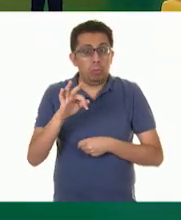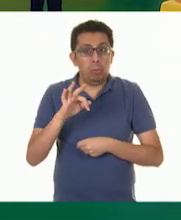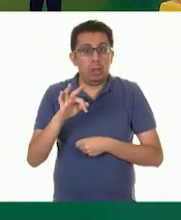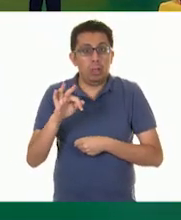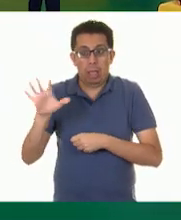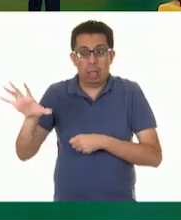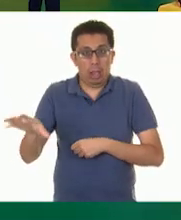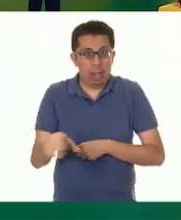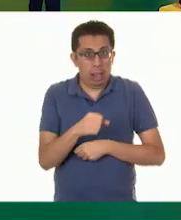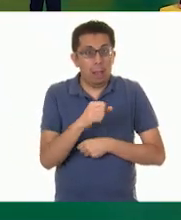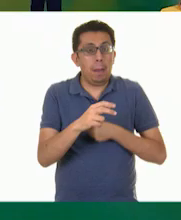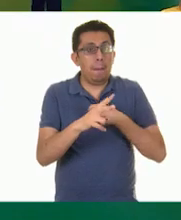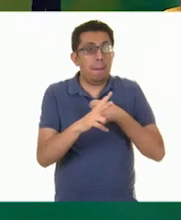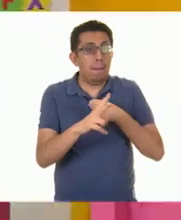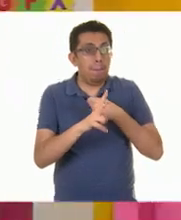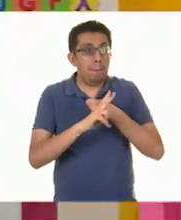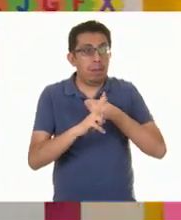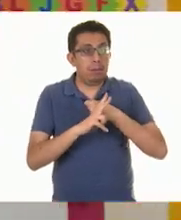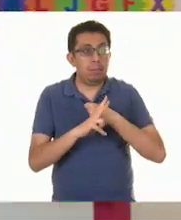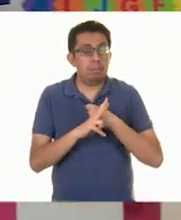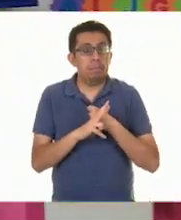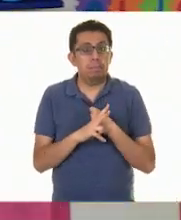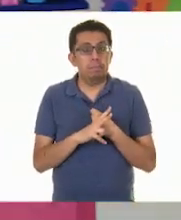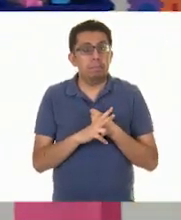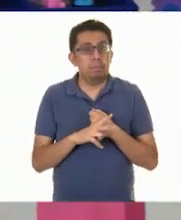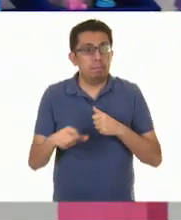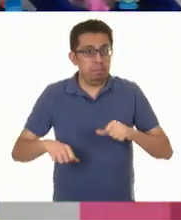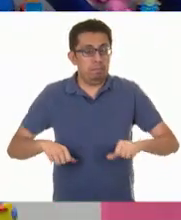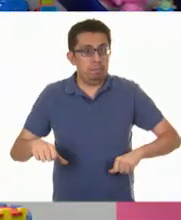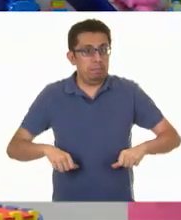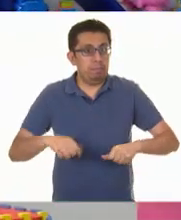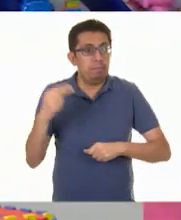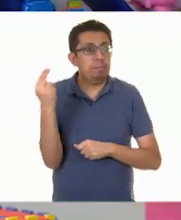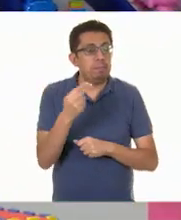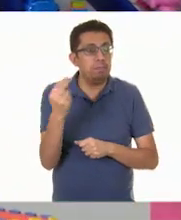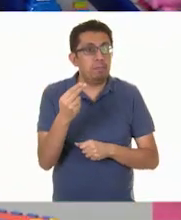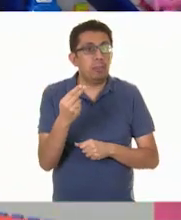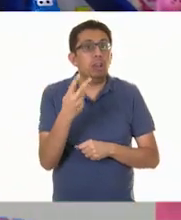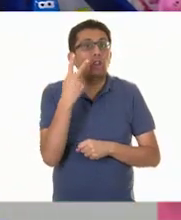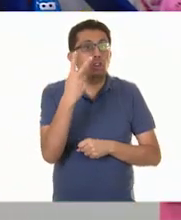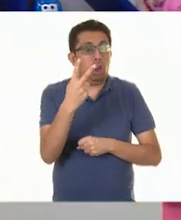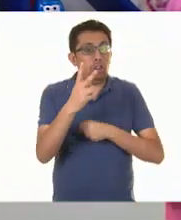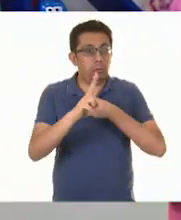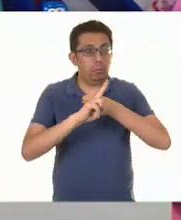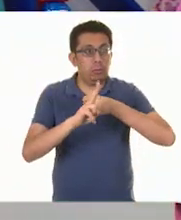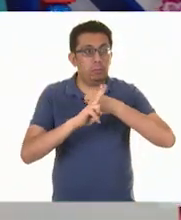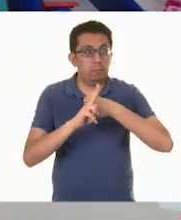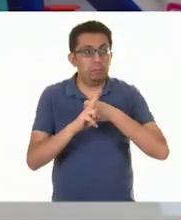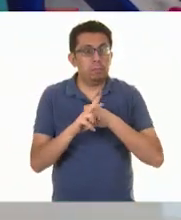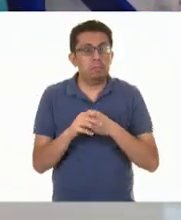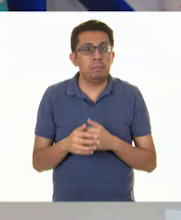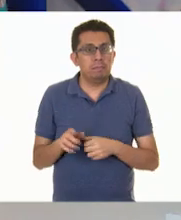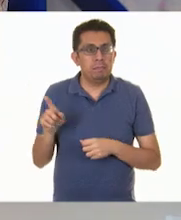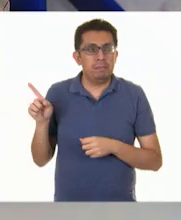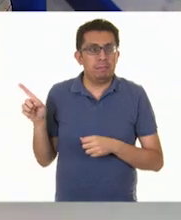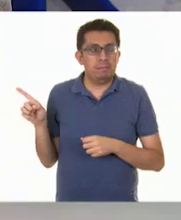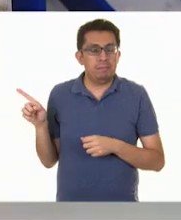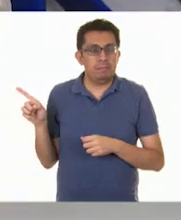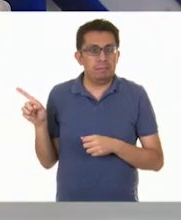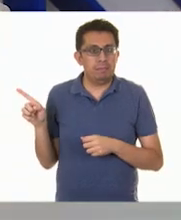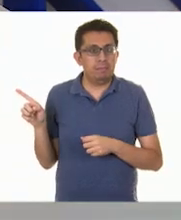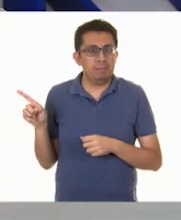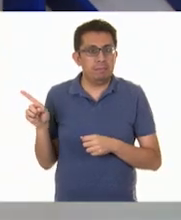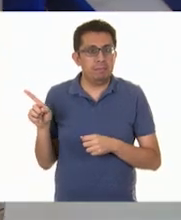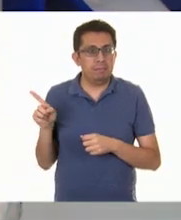más cerca de ti. ¡Tarán! Para esta actividad necesitamos 2 vasos. Záfalos, Alexia.